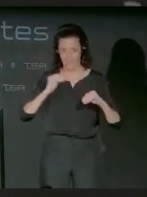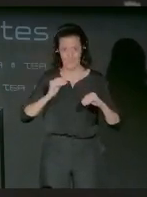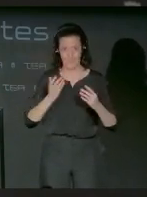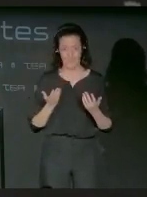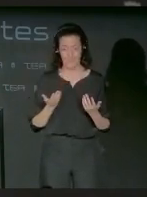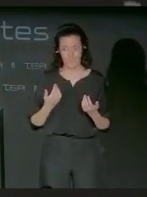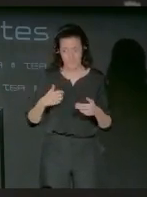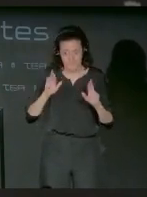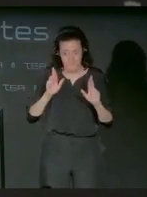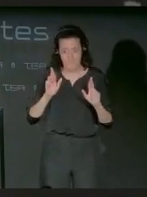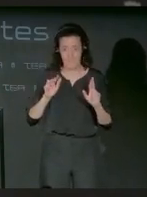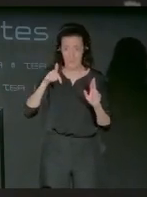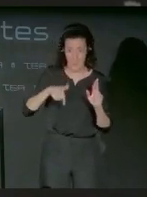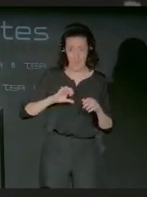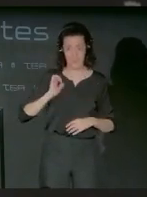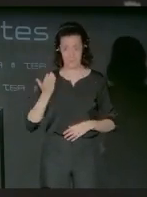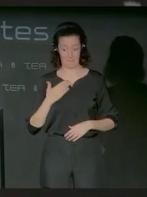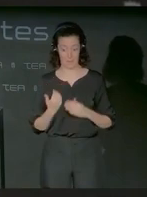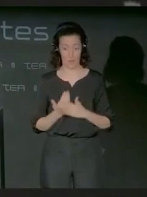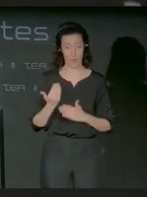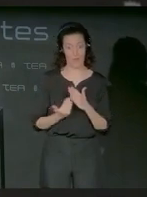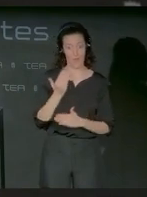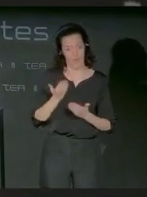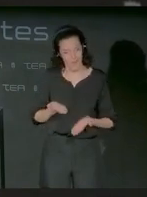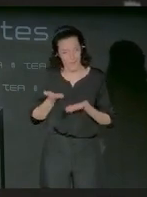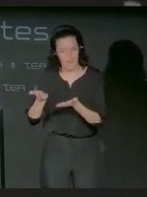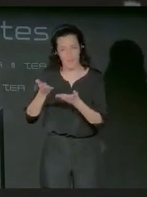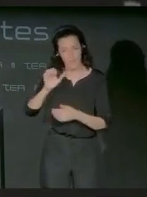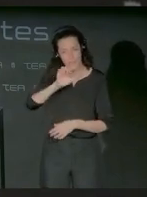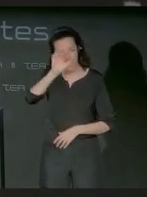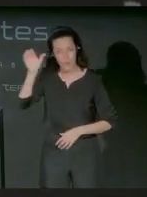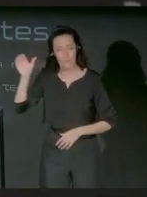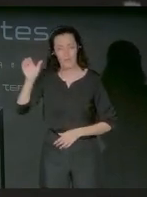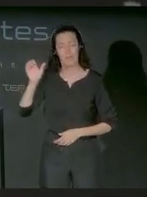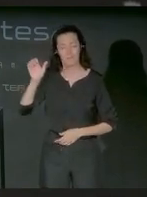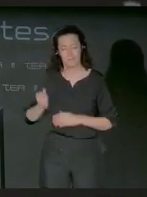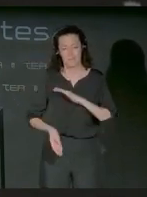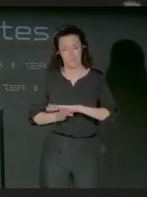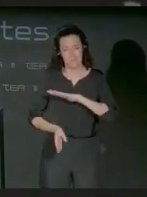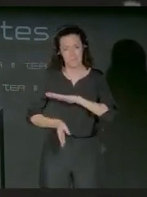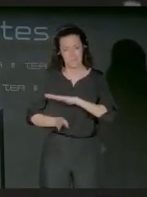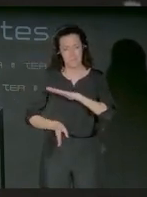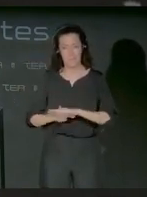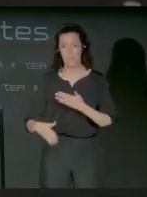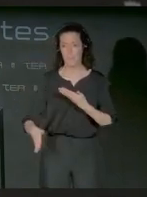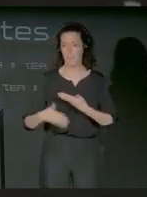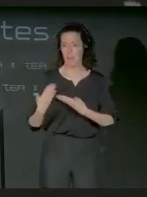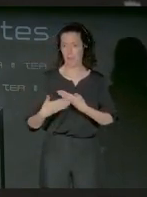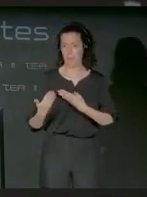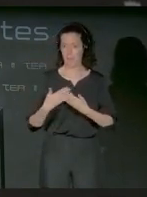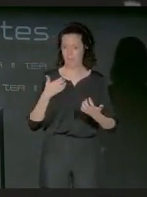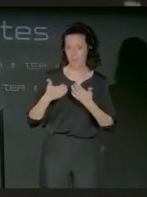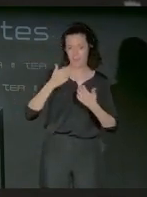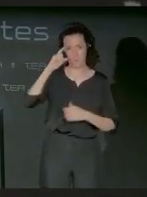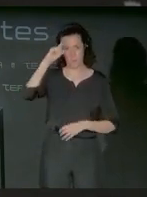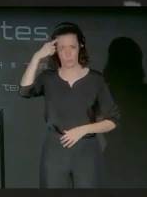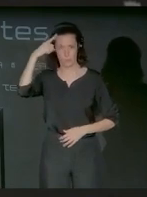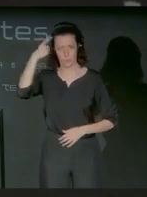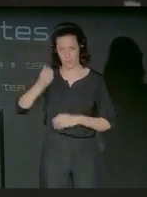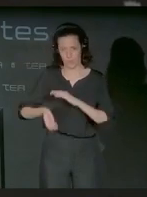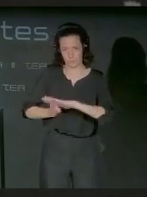en que estas jornadas contribuyan a que Europa siga enarbolando la bandera de La Vanguardia del arte y la cultura